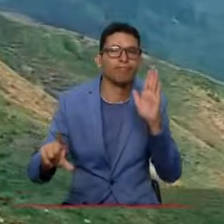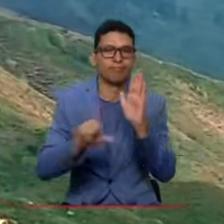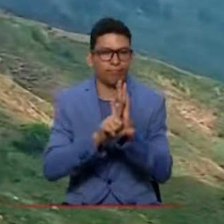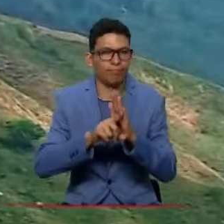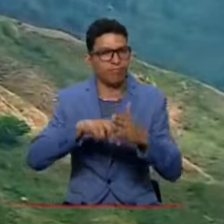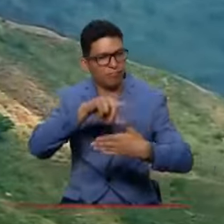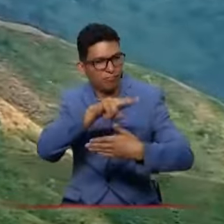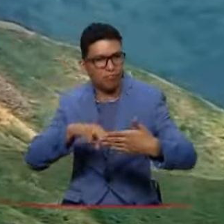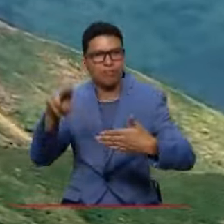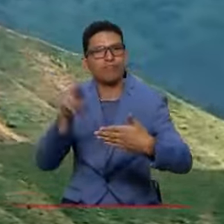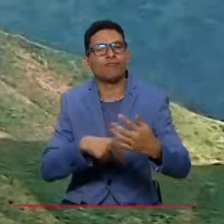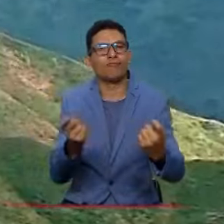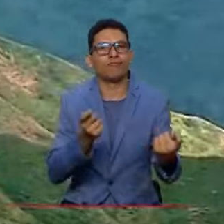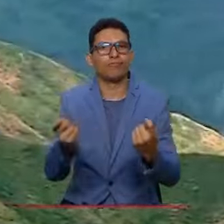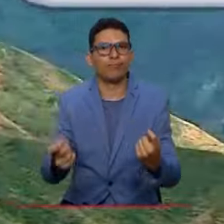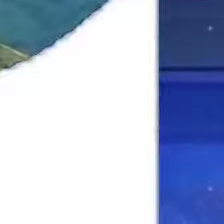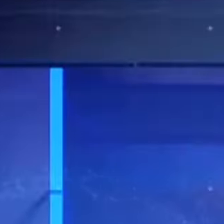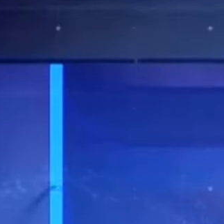otras medidas y controles.